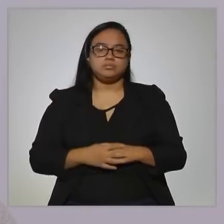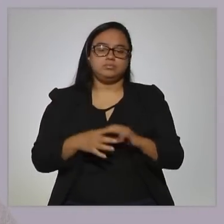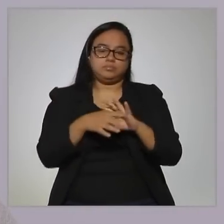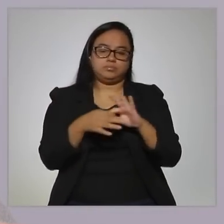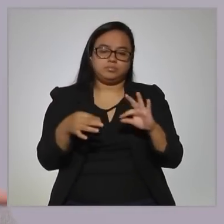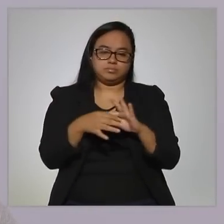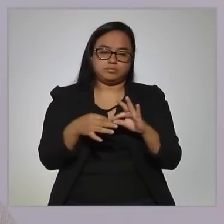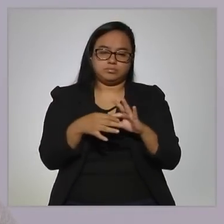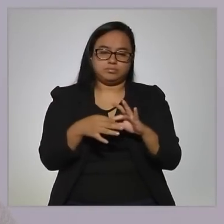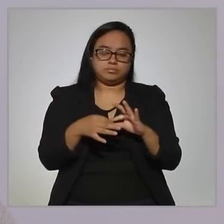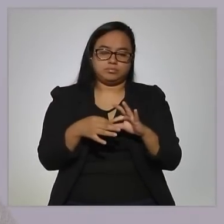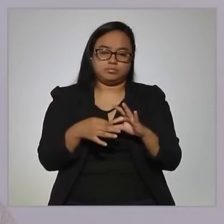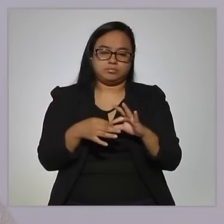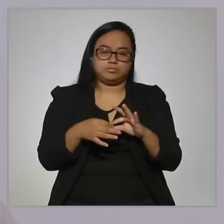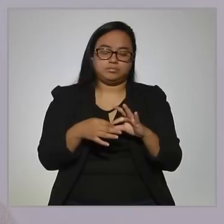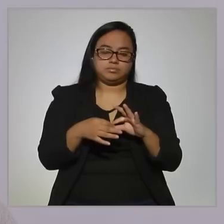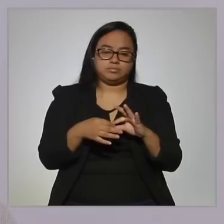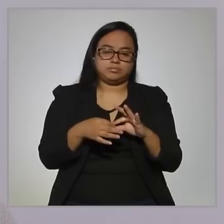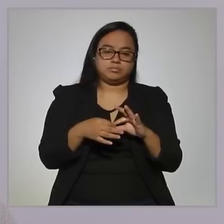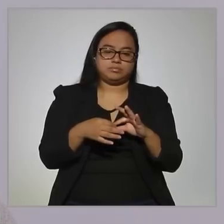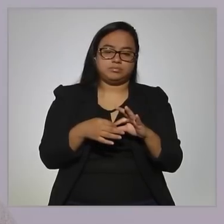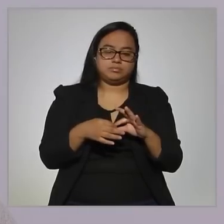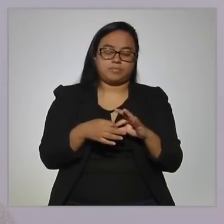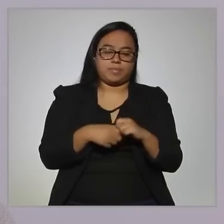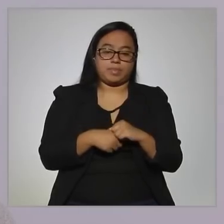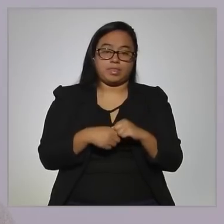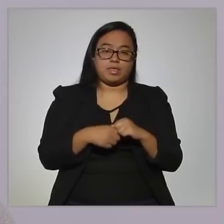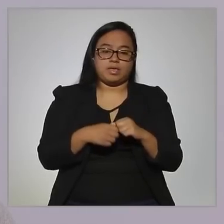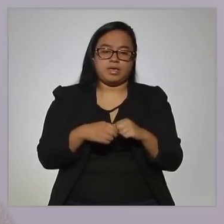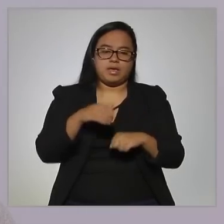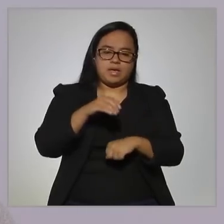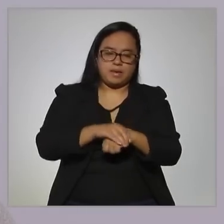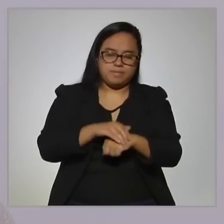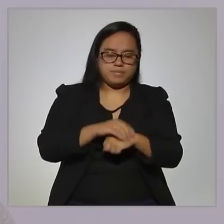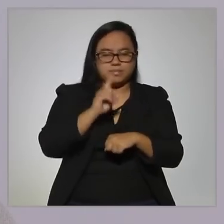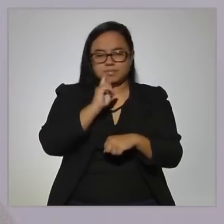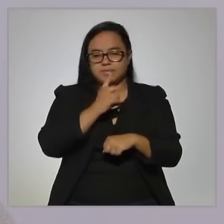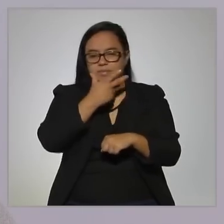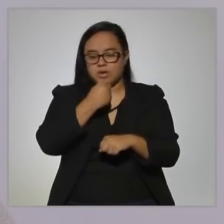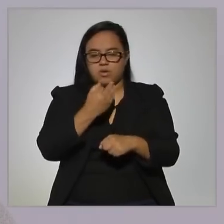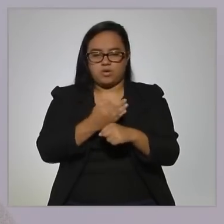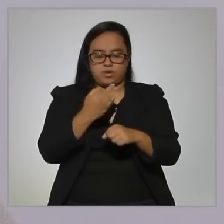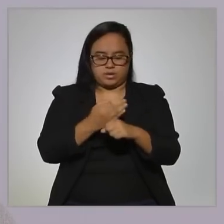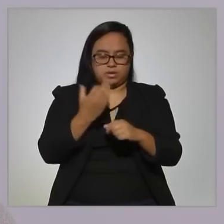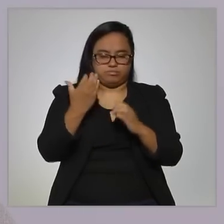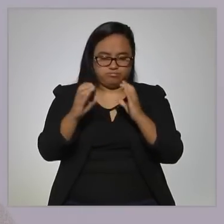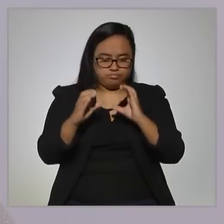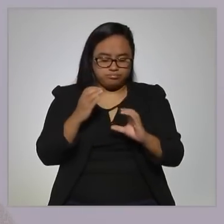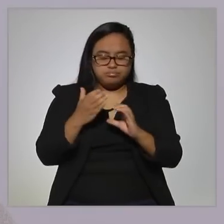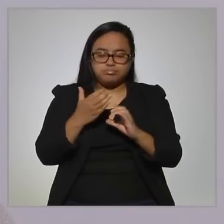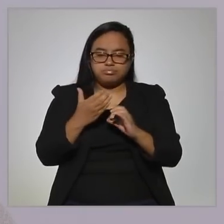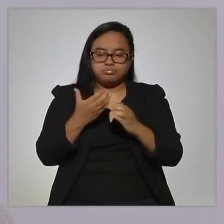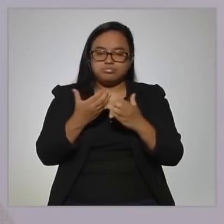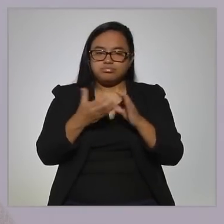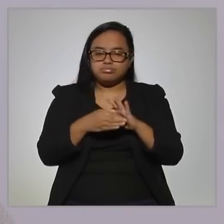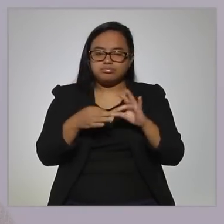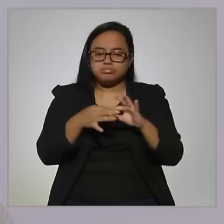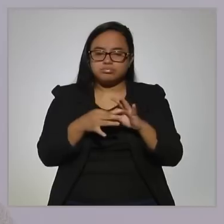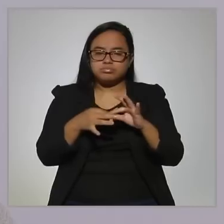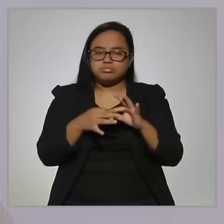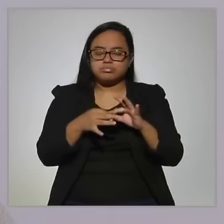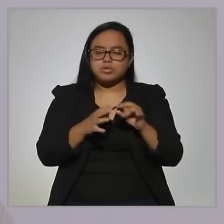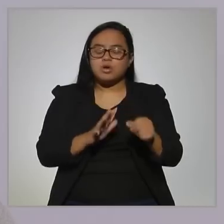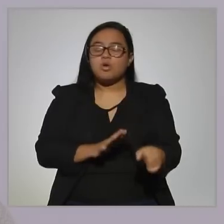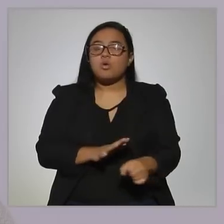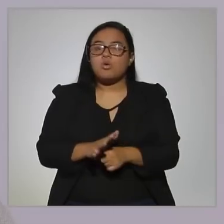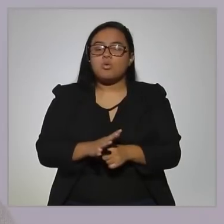nos comentan, nos comentan nuestros amigos y nuestras amigas que nos están viendo sobre pues cuáles